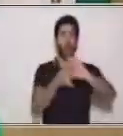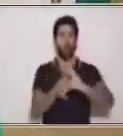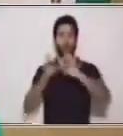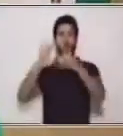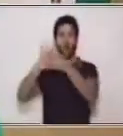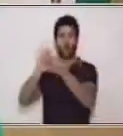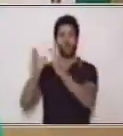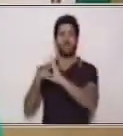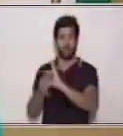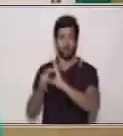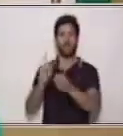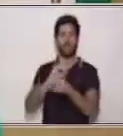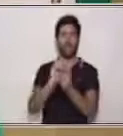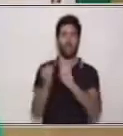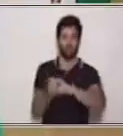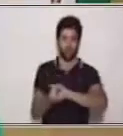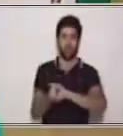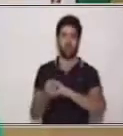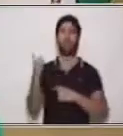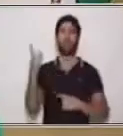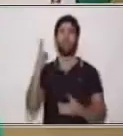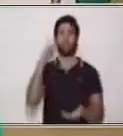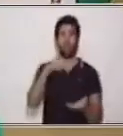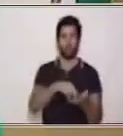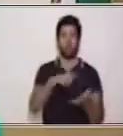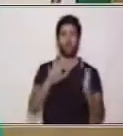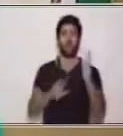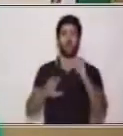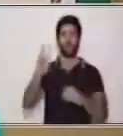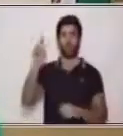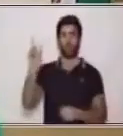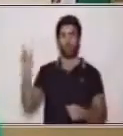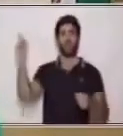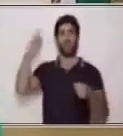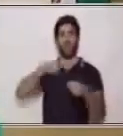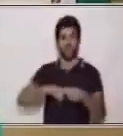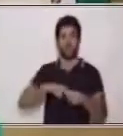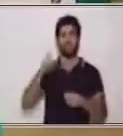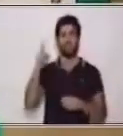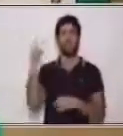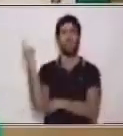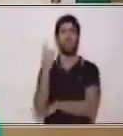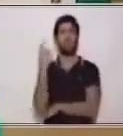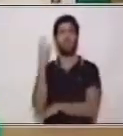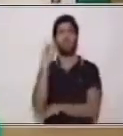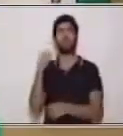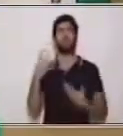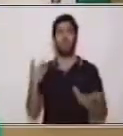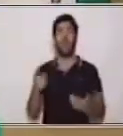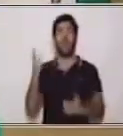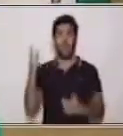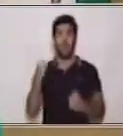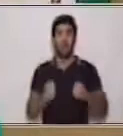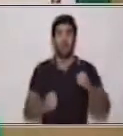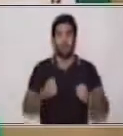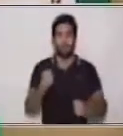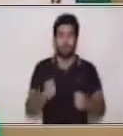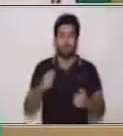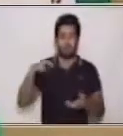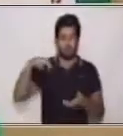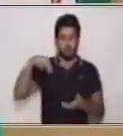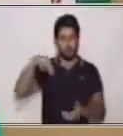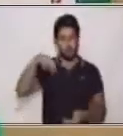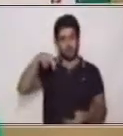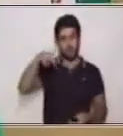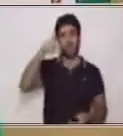Londres en el año 2012. ¿Por qué es tan importante? Porque él marcó una distancia en